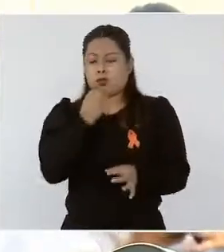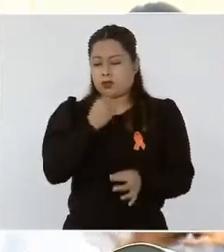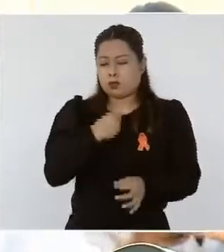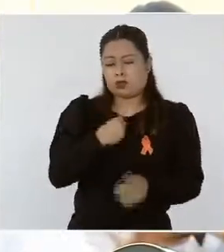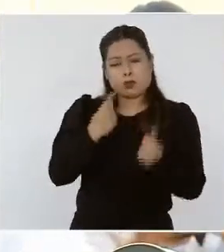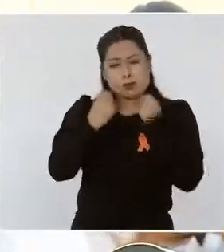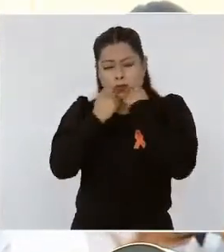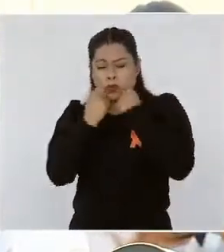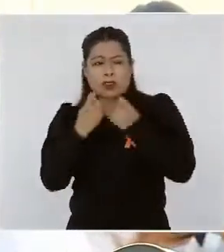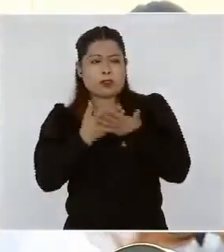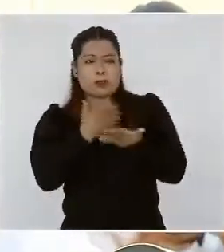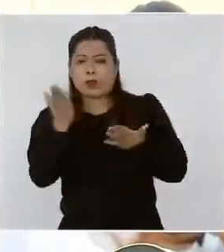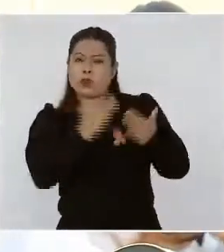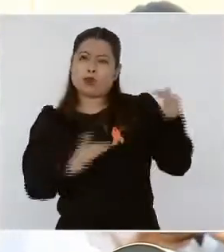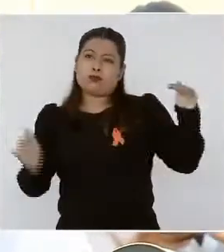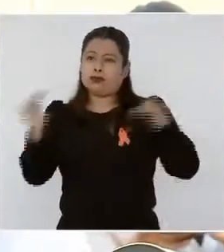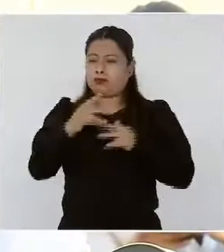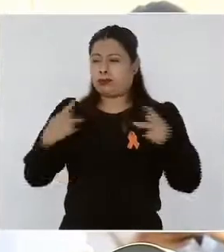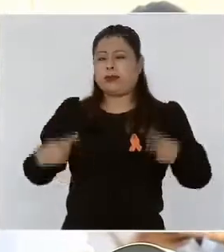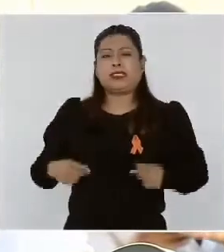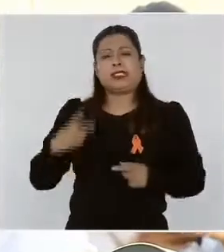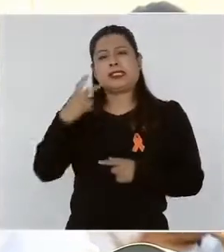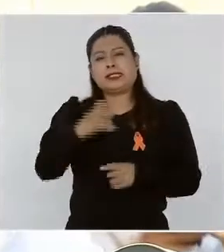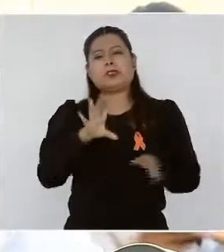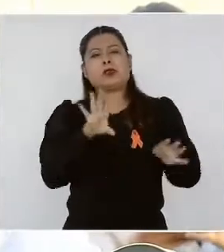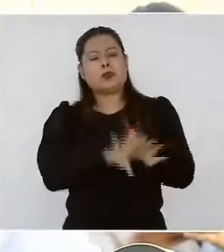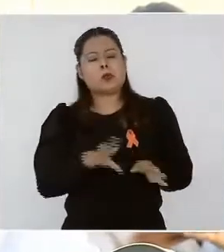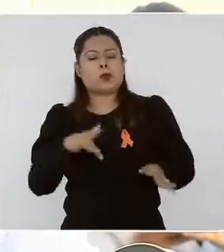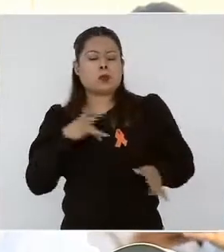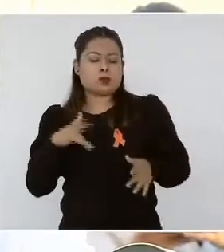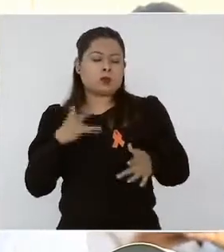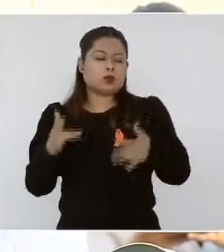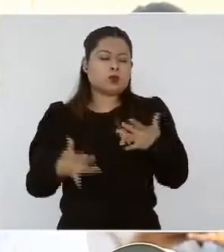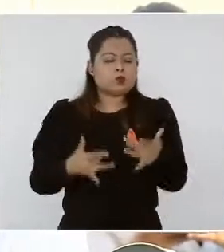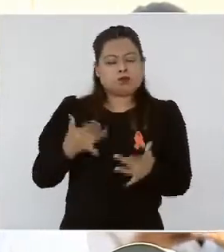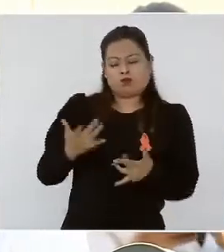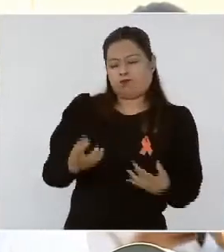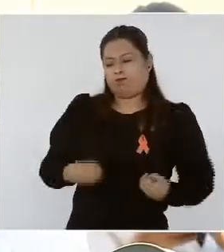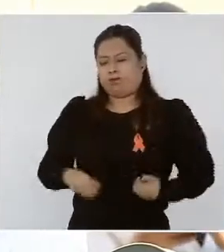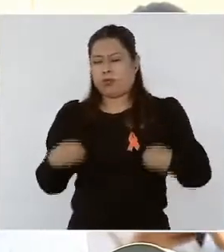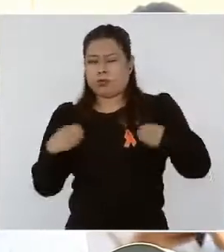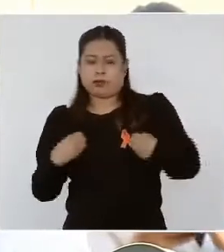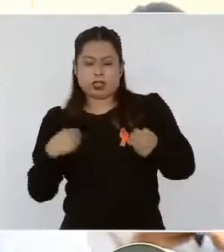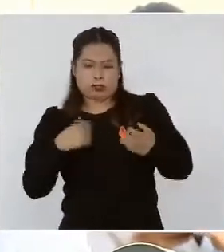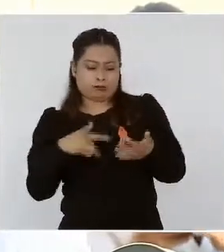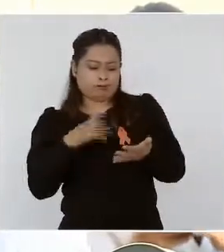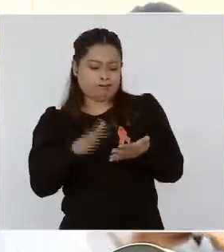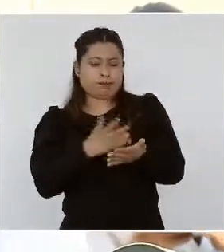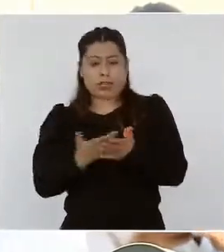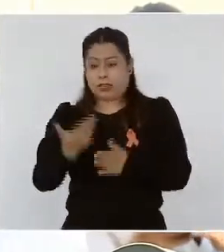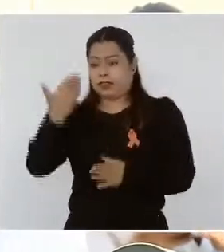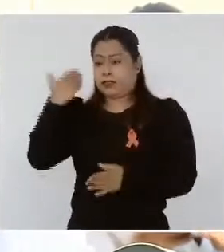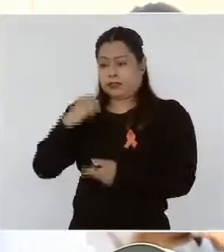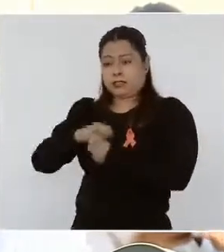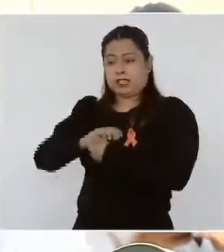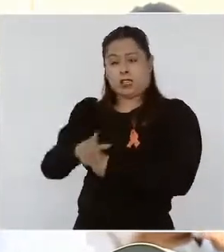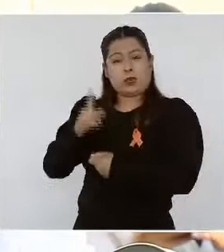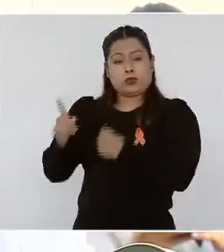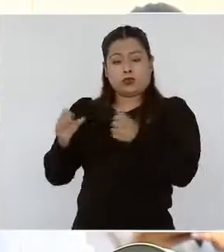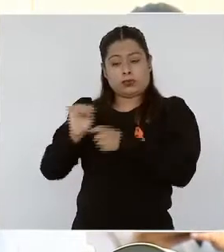pases por encima de los demás. Y eso es muy conmovedor, porque precisamente vivíamos, hasta antes de la pandemia, en